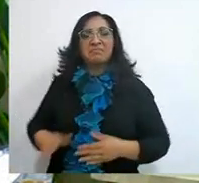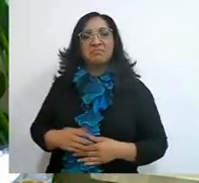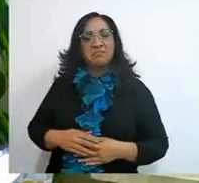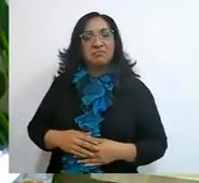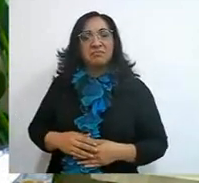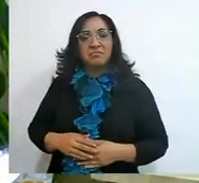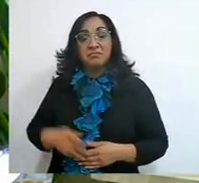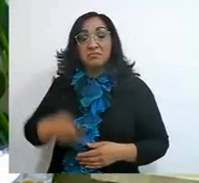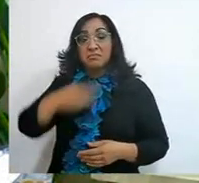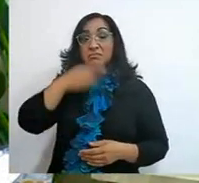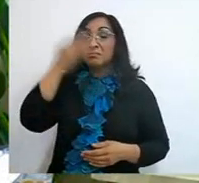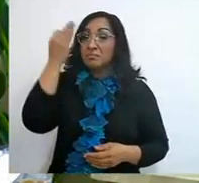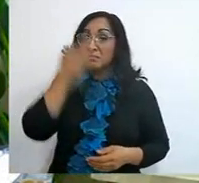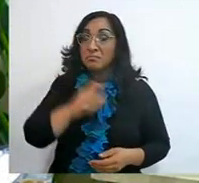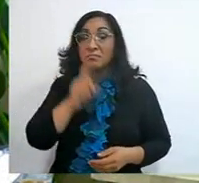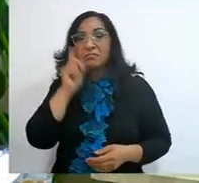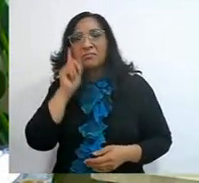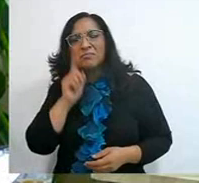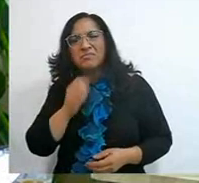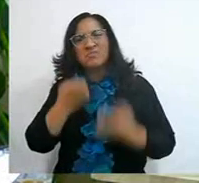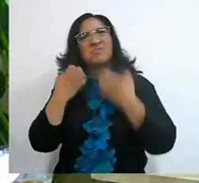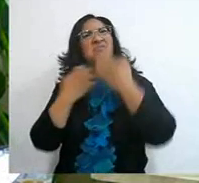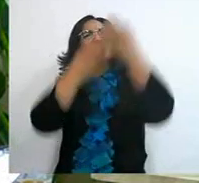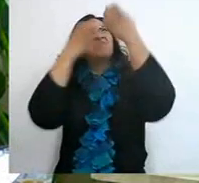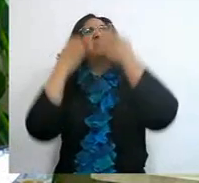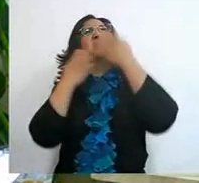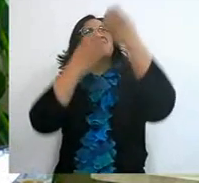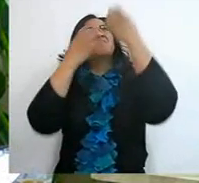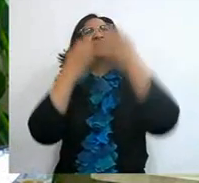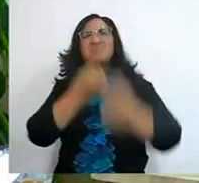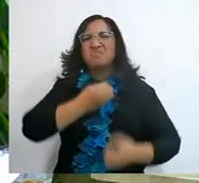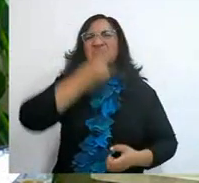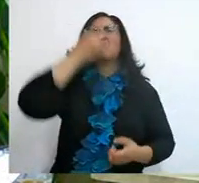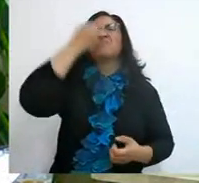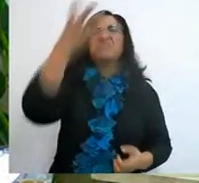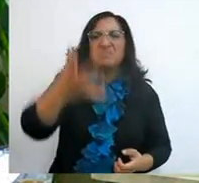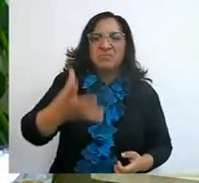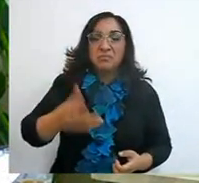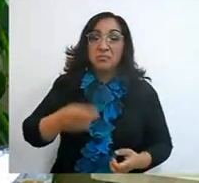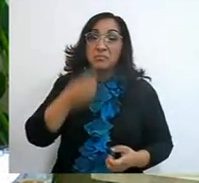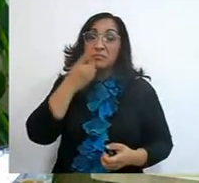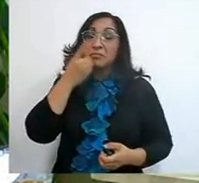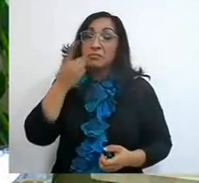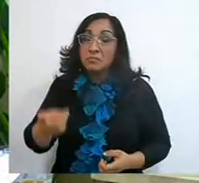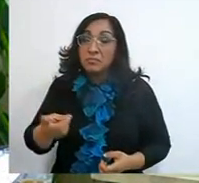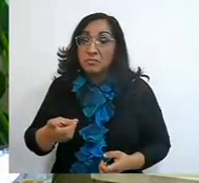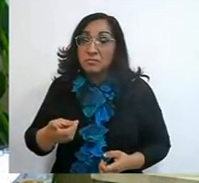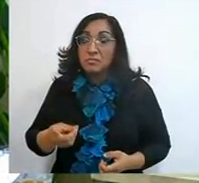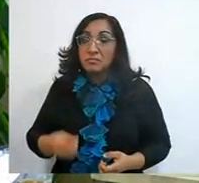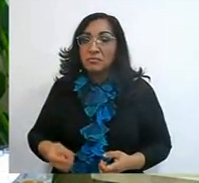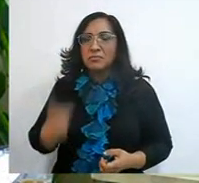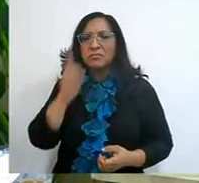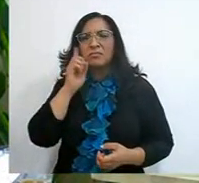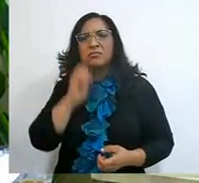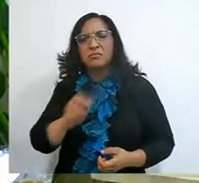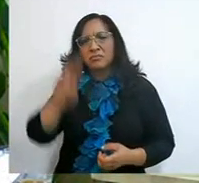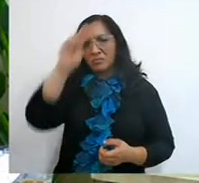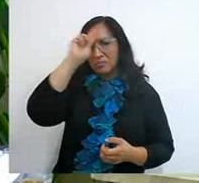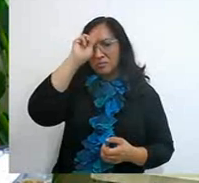La palabra de Dios a la mujer gritona, bocona, le va a decir, mujer, respete a su